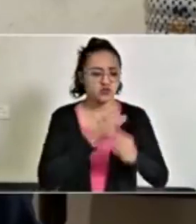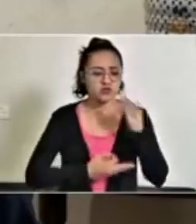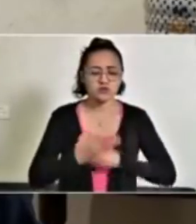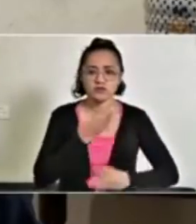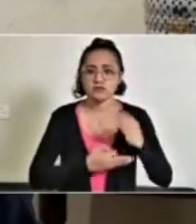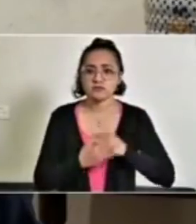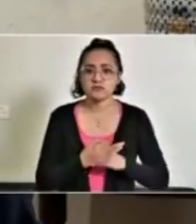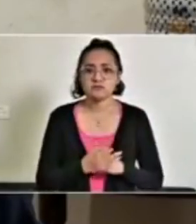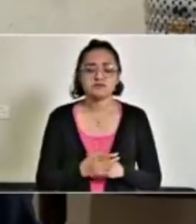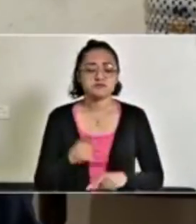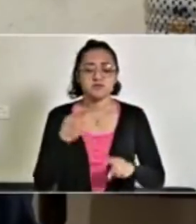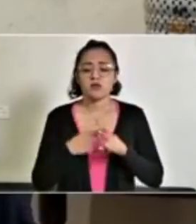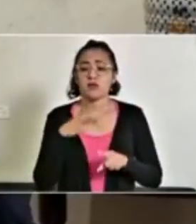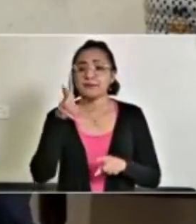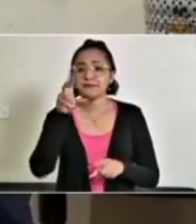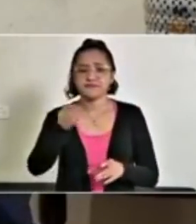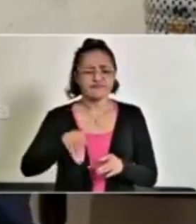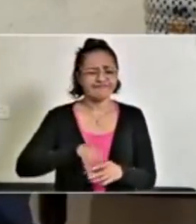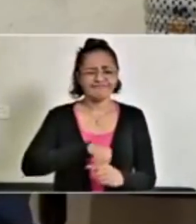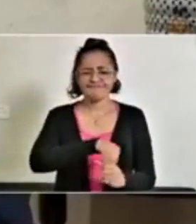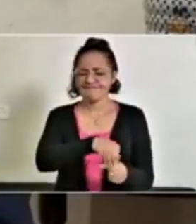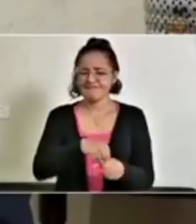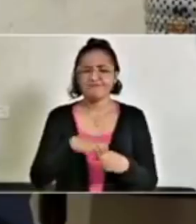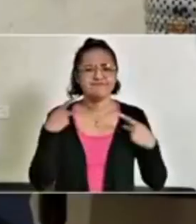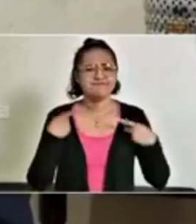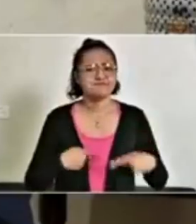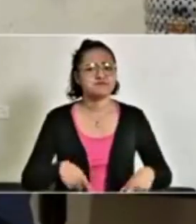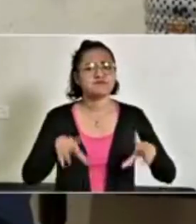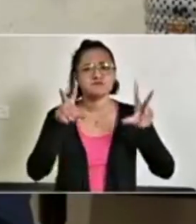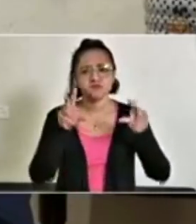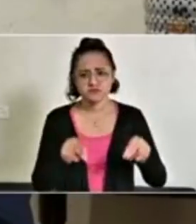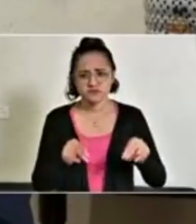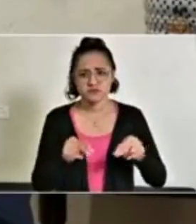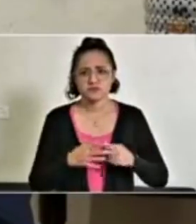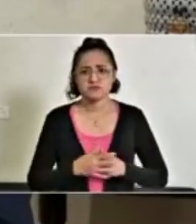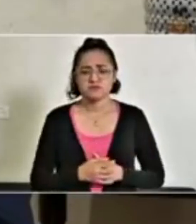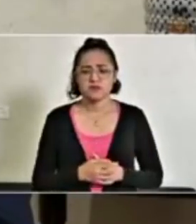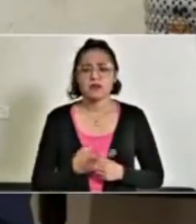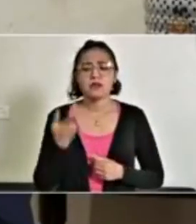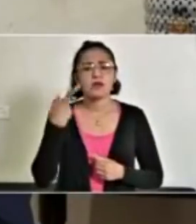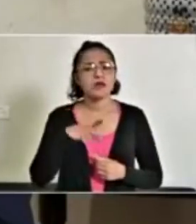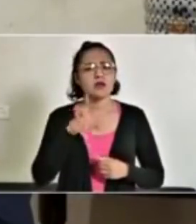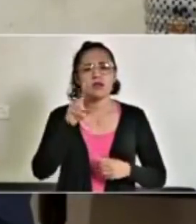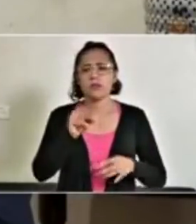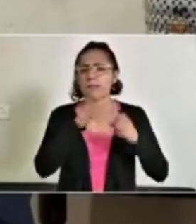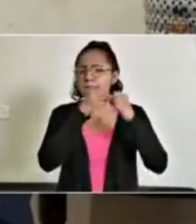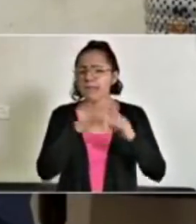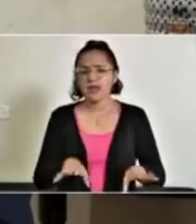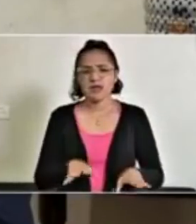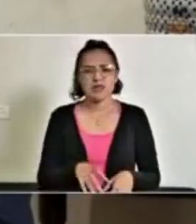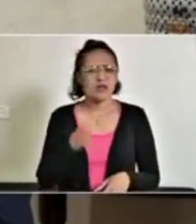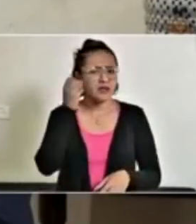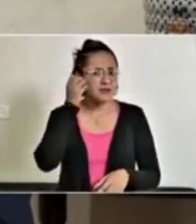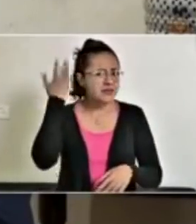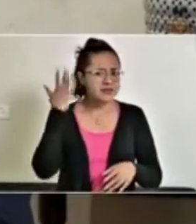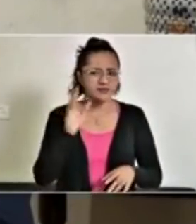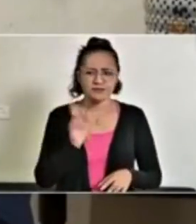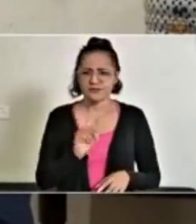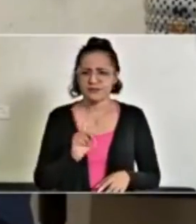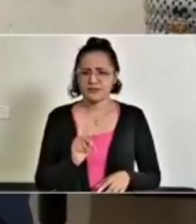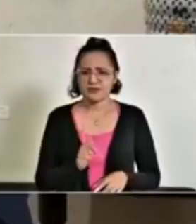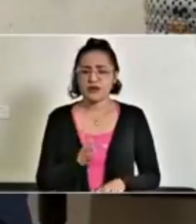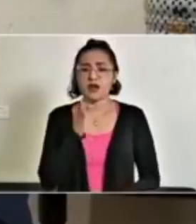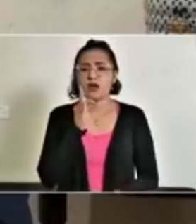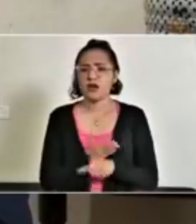del coronavirus y que desafortunadamente nuestro estado permanece en semáforo color naranja